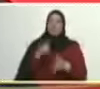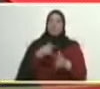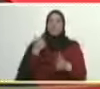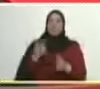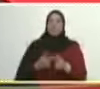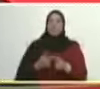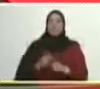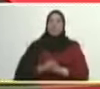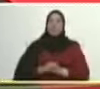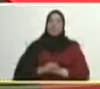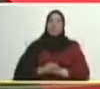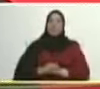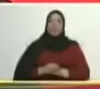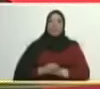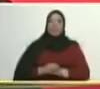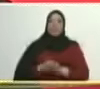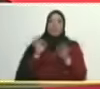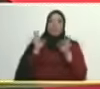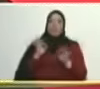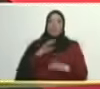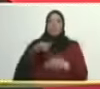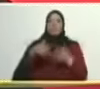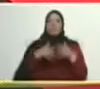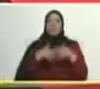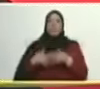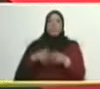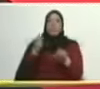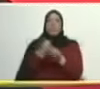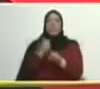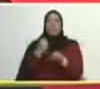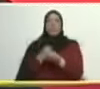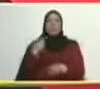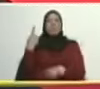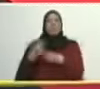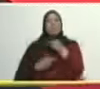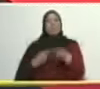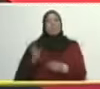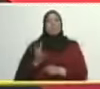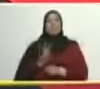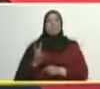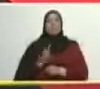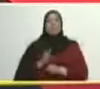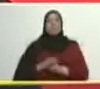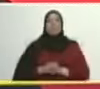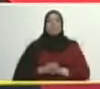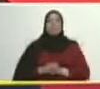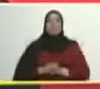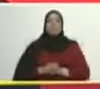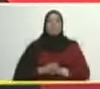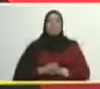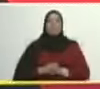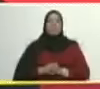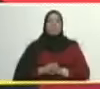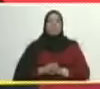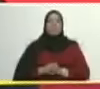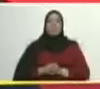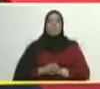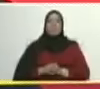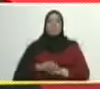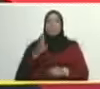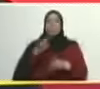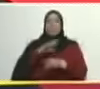del presente año, Estados Unidos se apropió ilegalmente de una aeronave perteneciente a la empresa venezolana